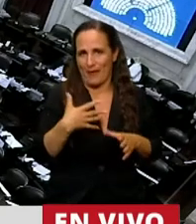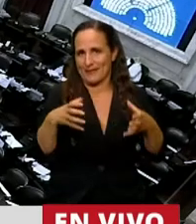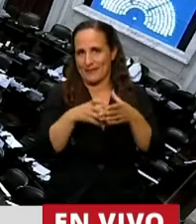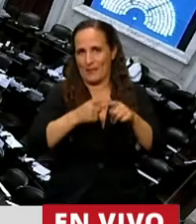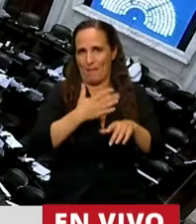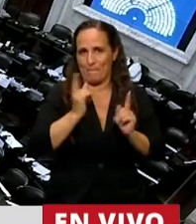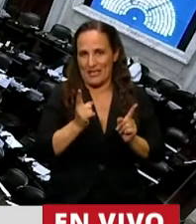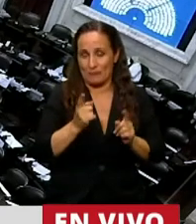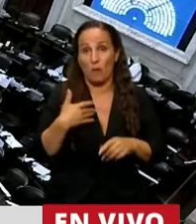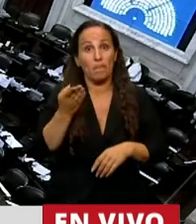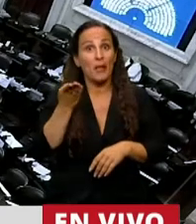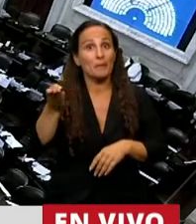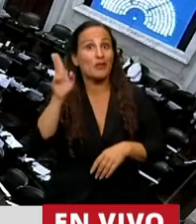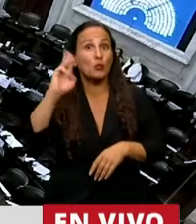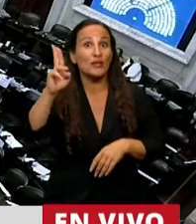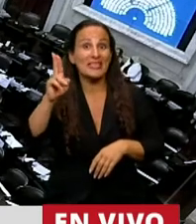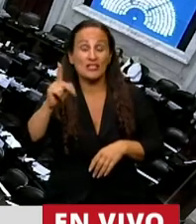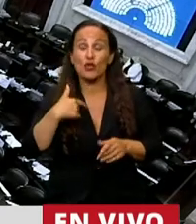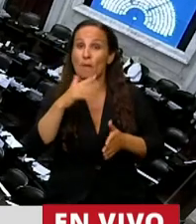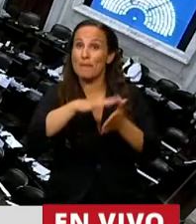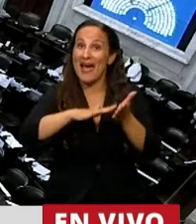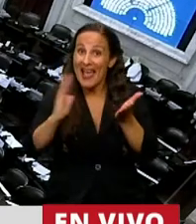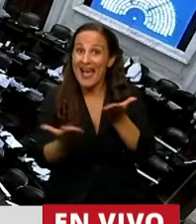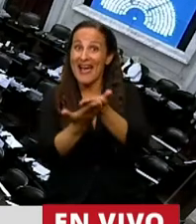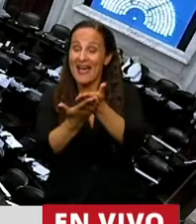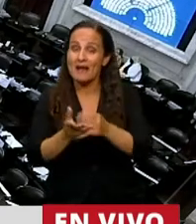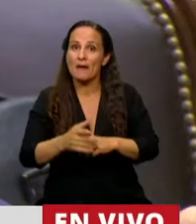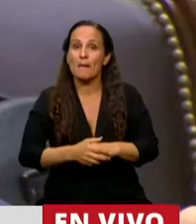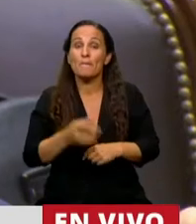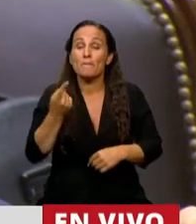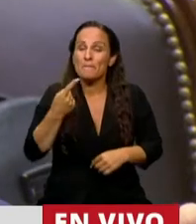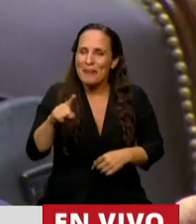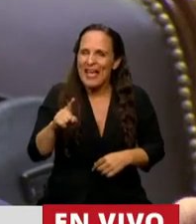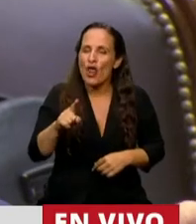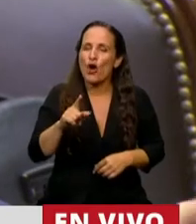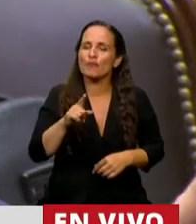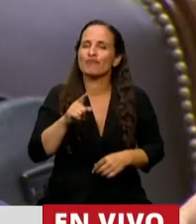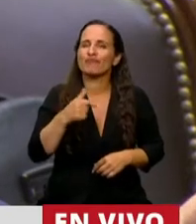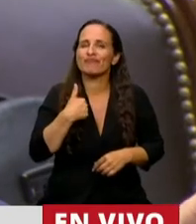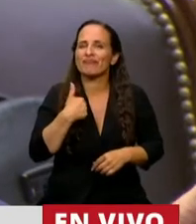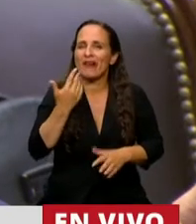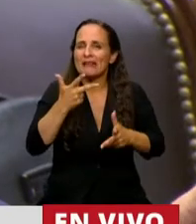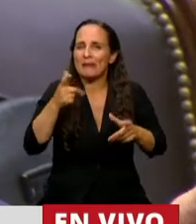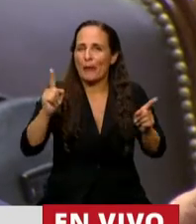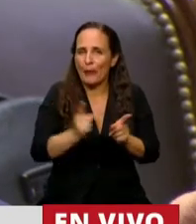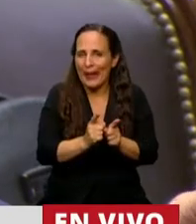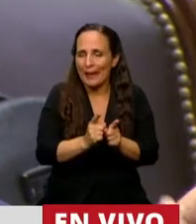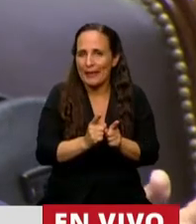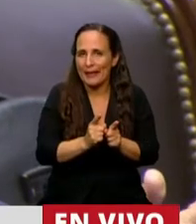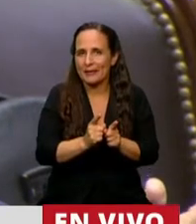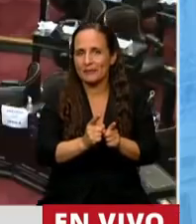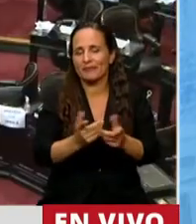y voy a pedir autorización para insertar pero sin breves palabras pero también creo que hay